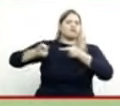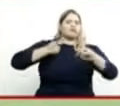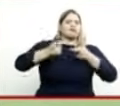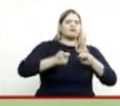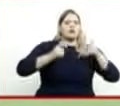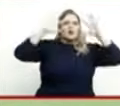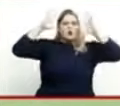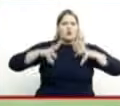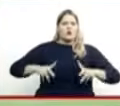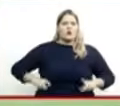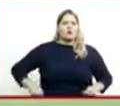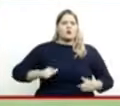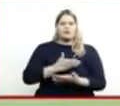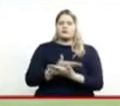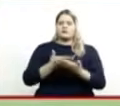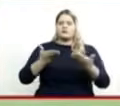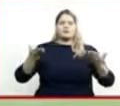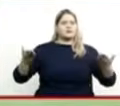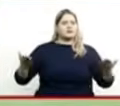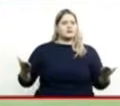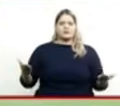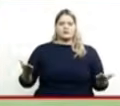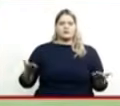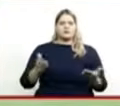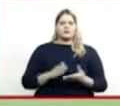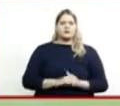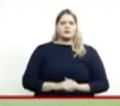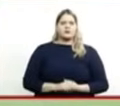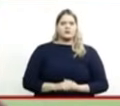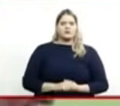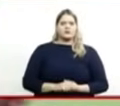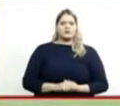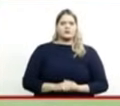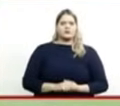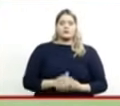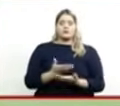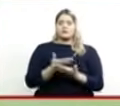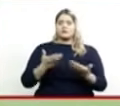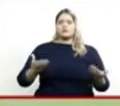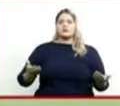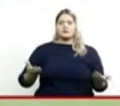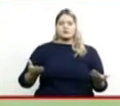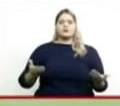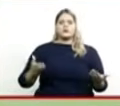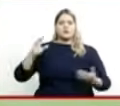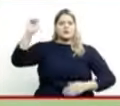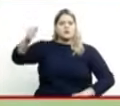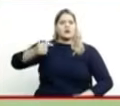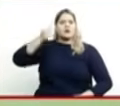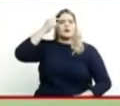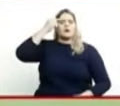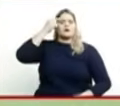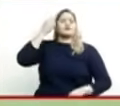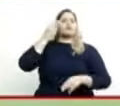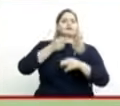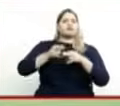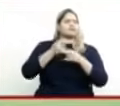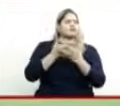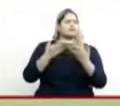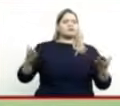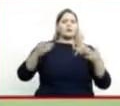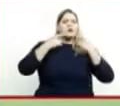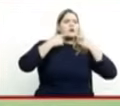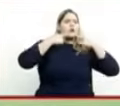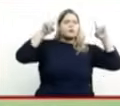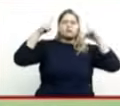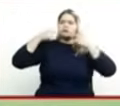corruptos y lleno de testaferros y prestanombres. Mi gobierno en pocos meses ha logrado